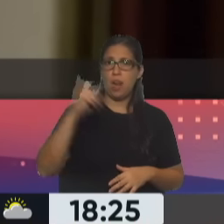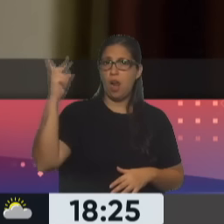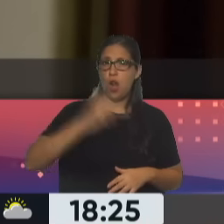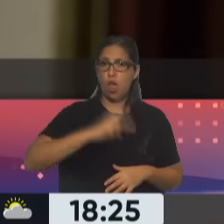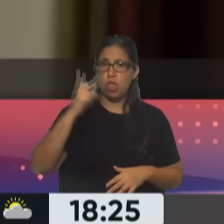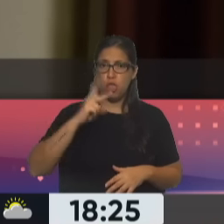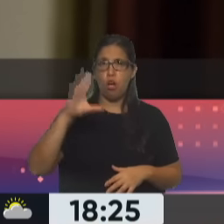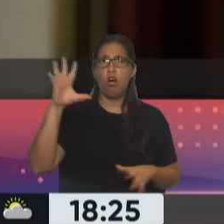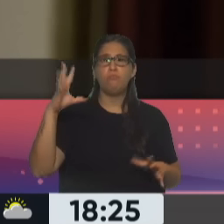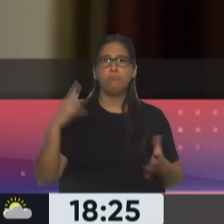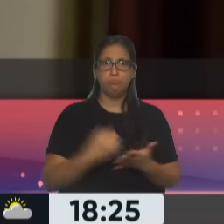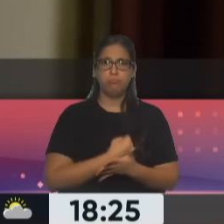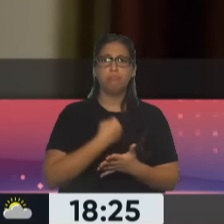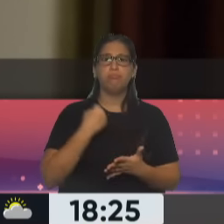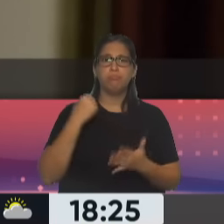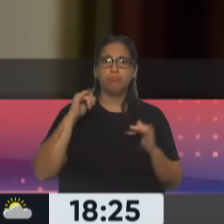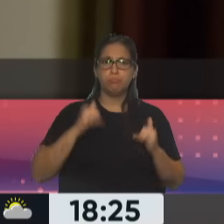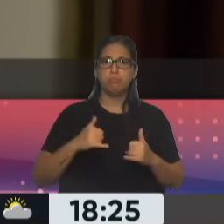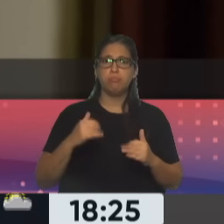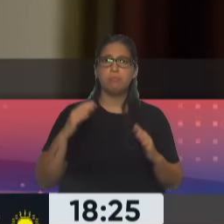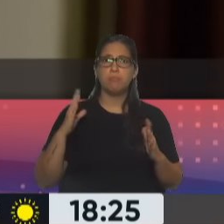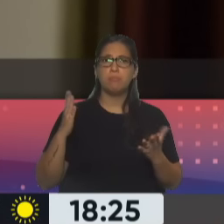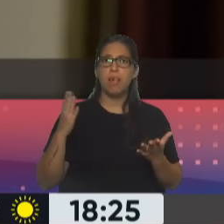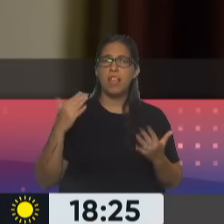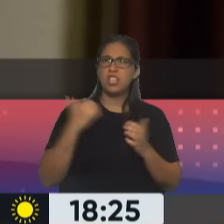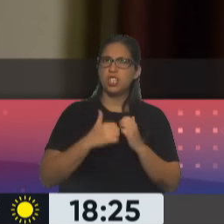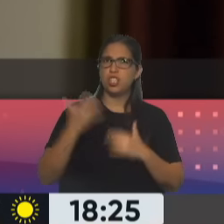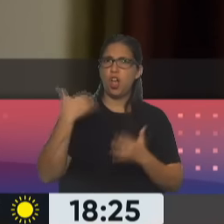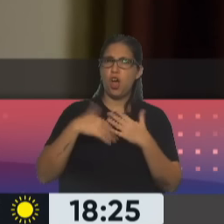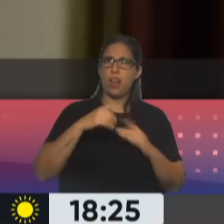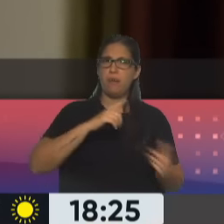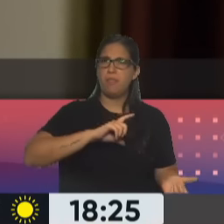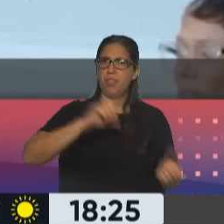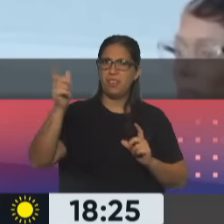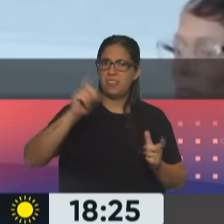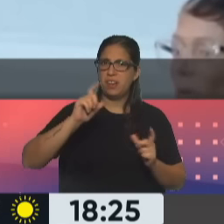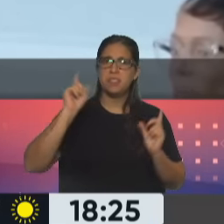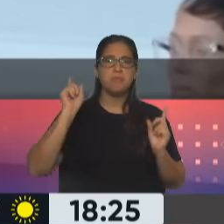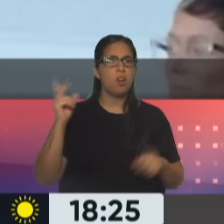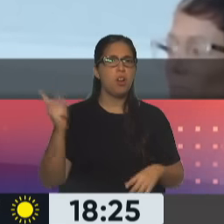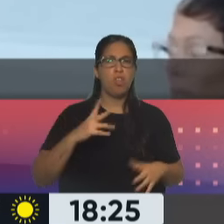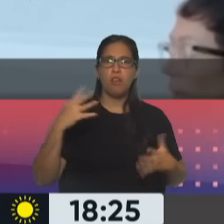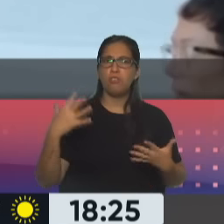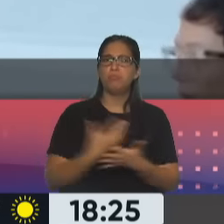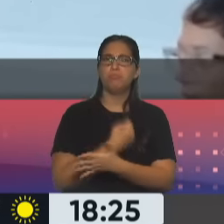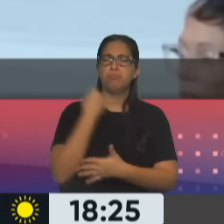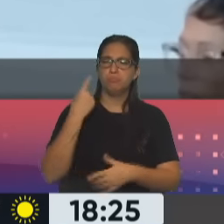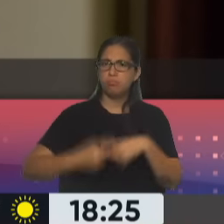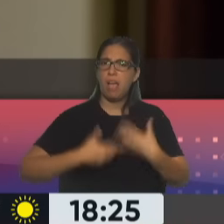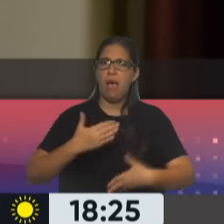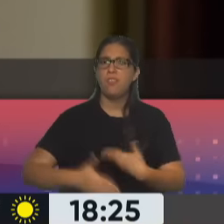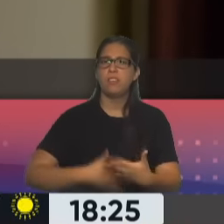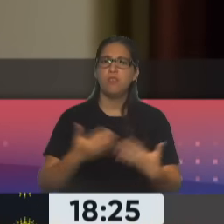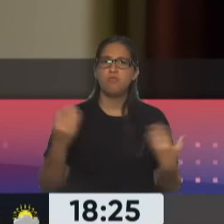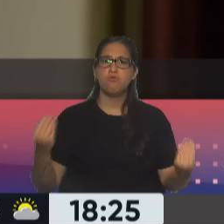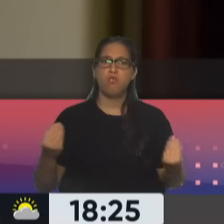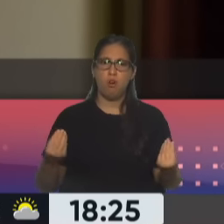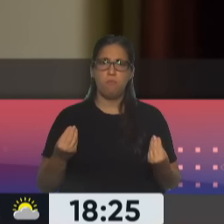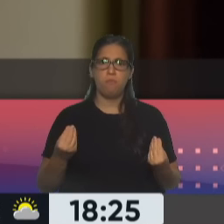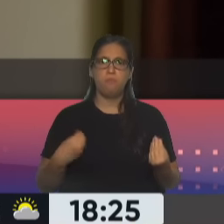con madurez, desde la divergencia histórica, asumamos con madurez cómo seguir avanzando. Sobre